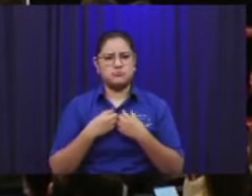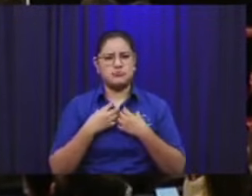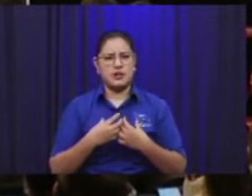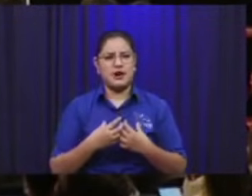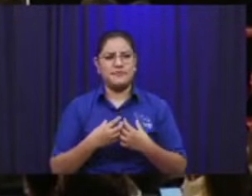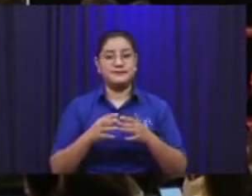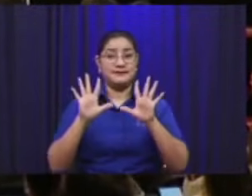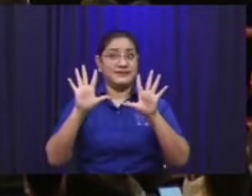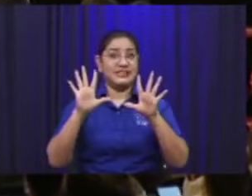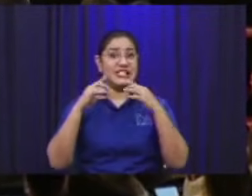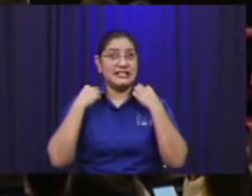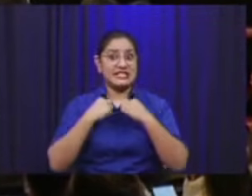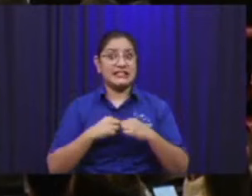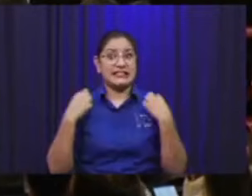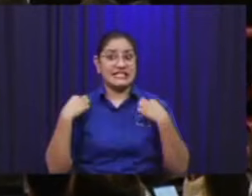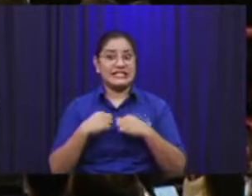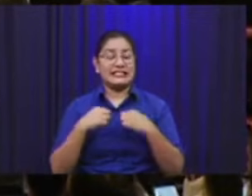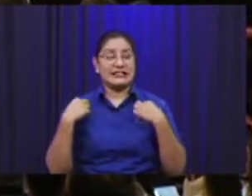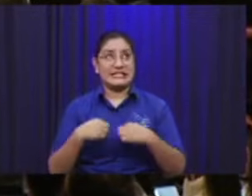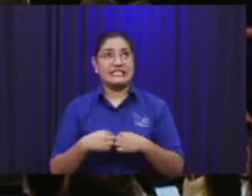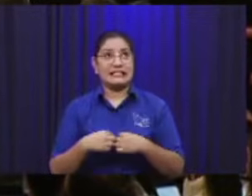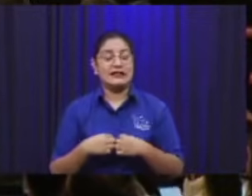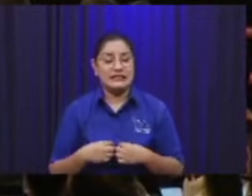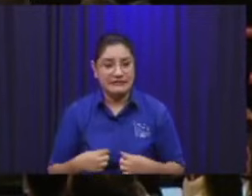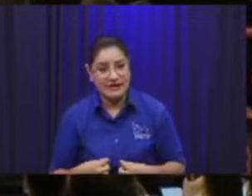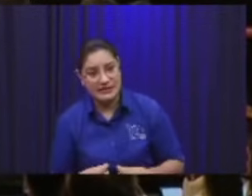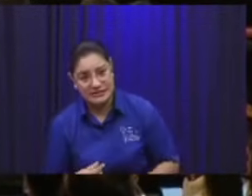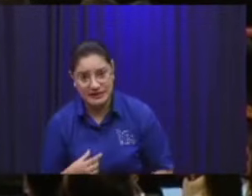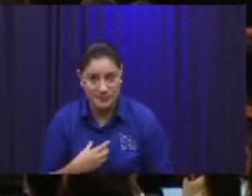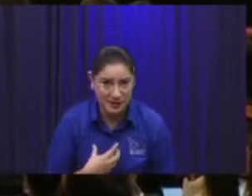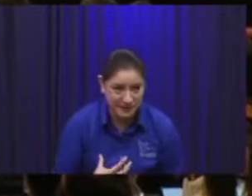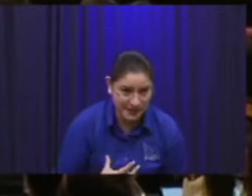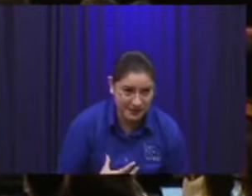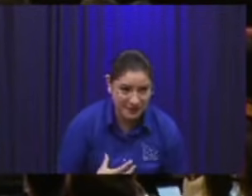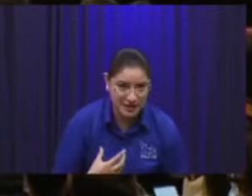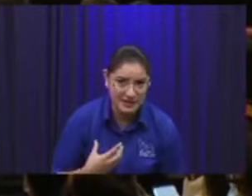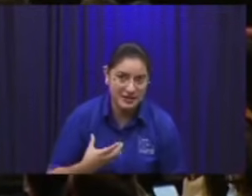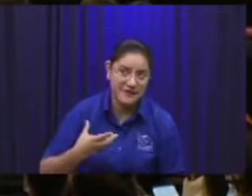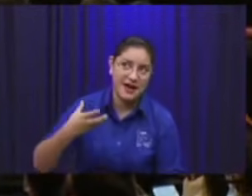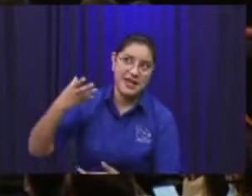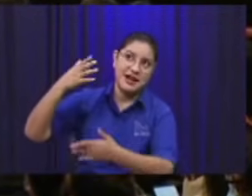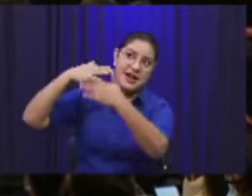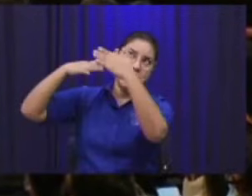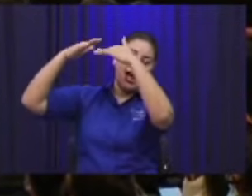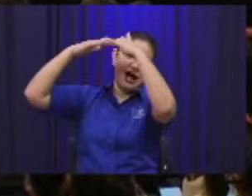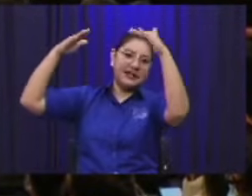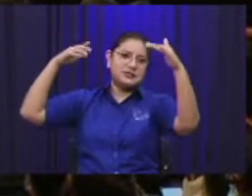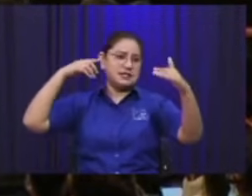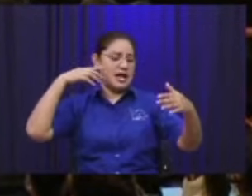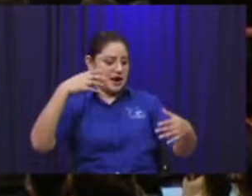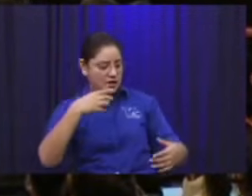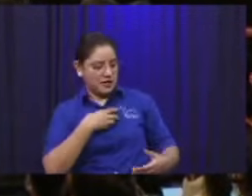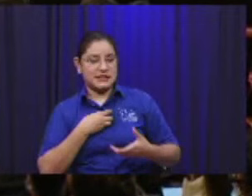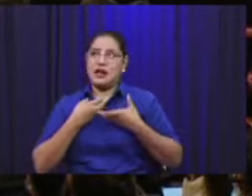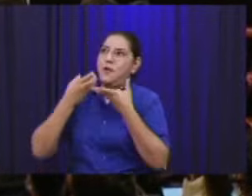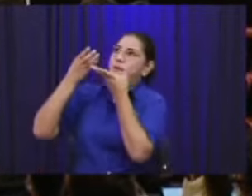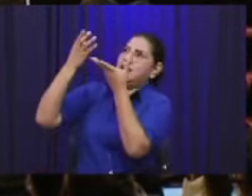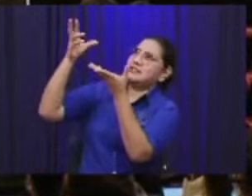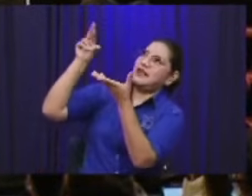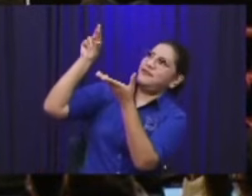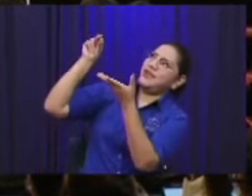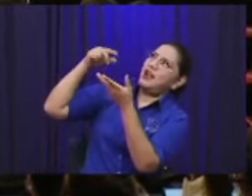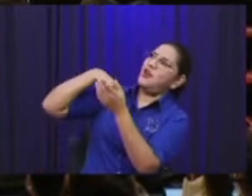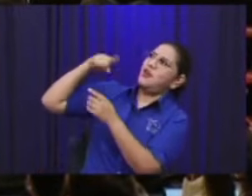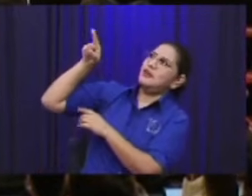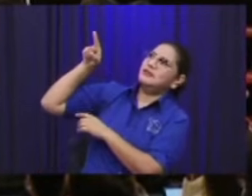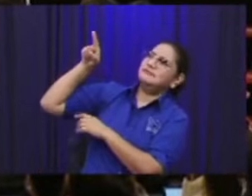diez cadenas que hasta cebada de boca y para el cielo mira señor el oro que no no